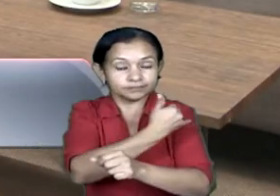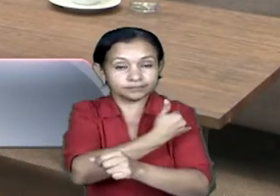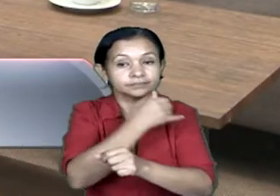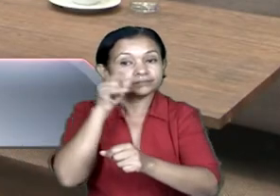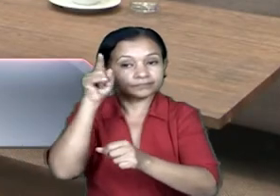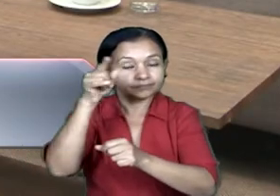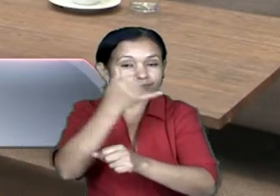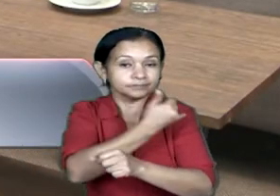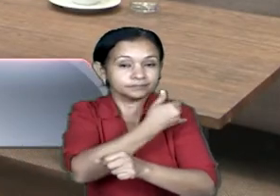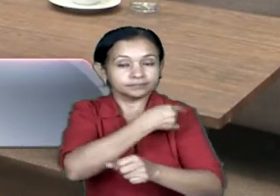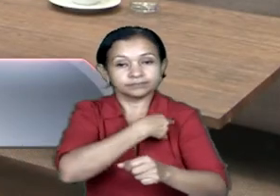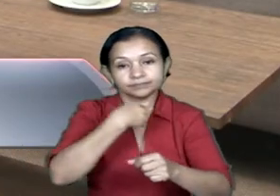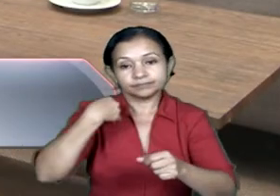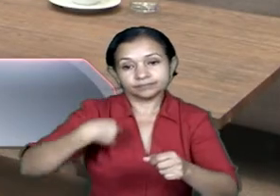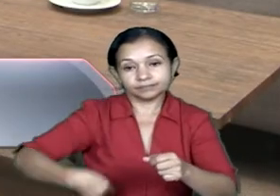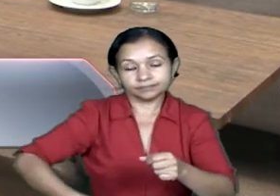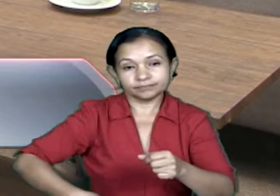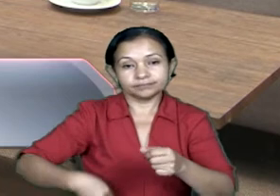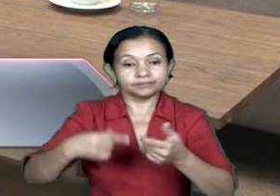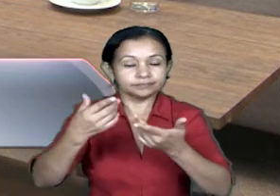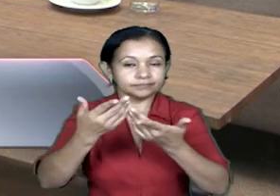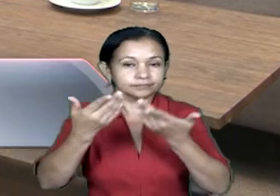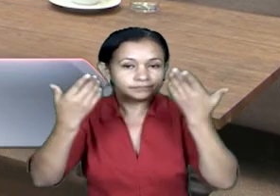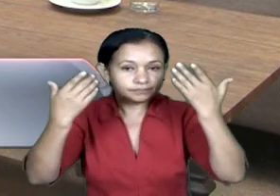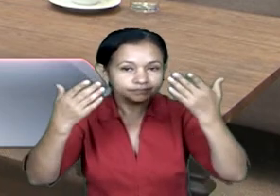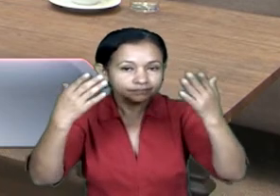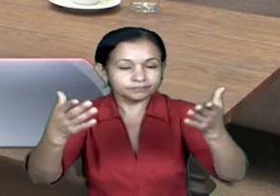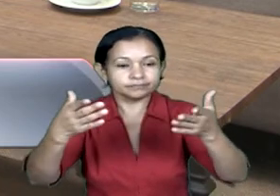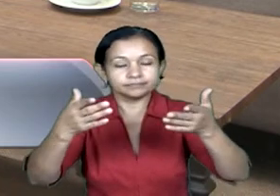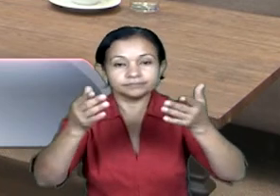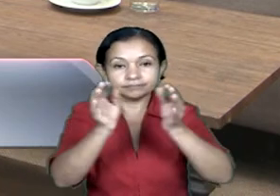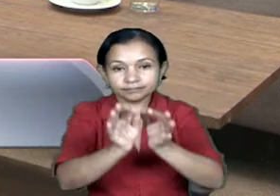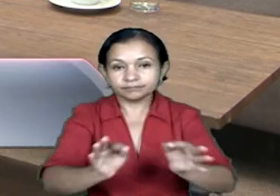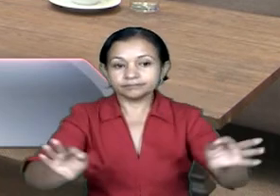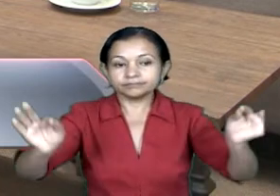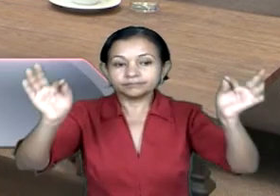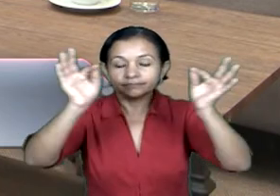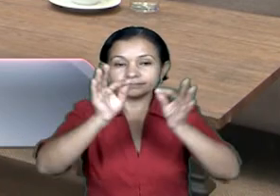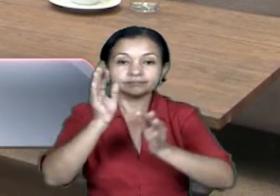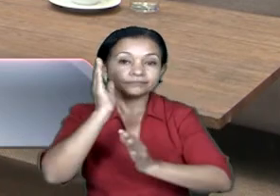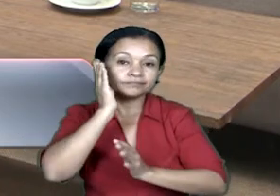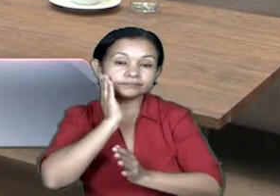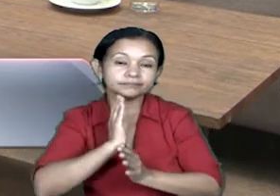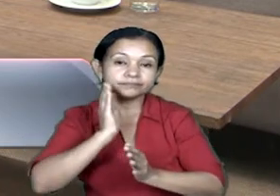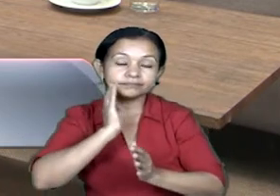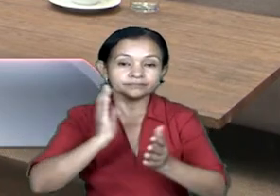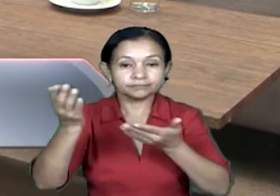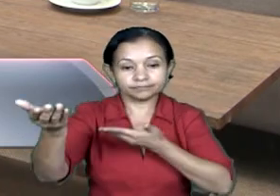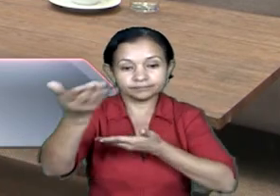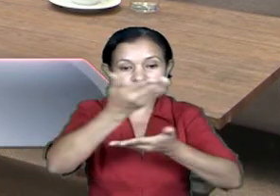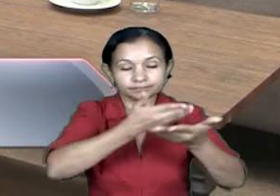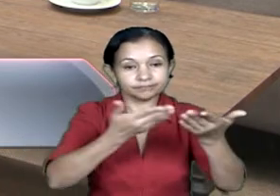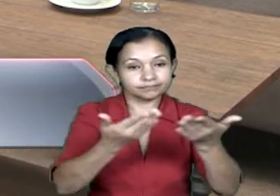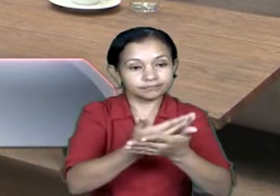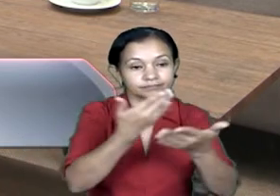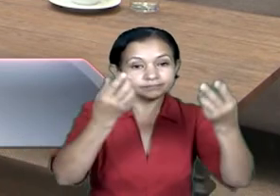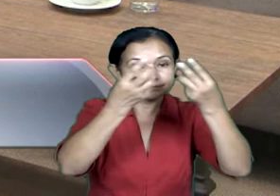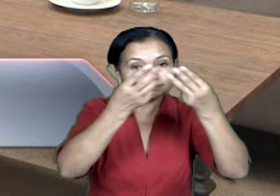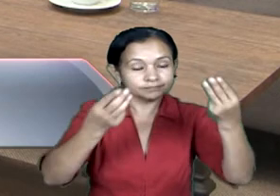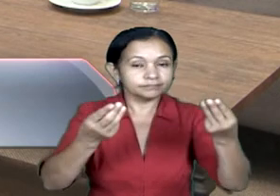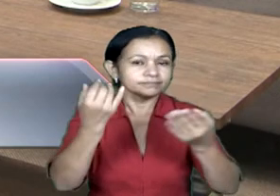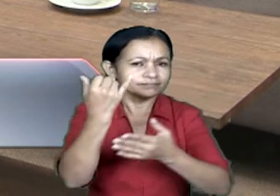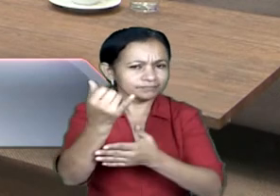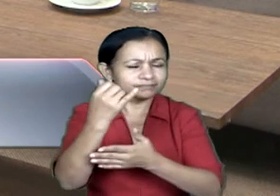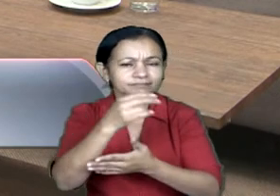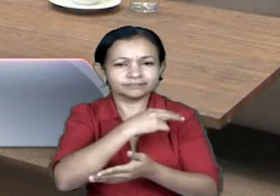Kaohsiung. Y esto va a incluir transferencia de tecnología, además del proceso importante que es el, sí, intercambio de experiencias, también transferencia de tecnología para nuestro país. Claro,